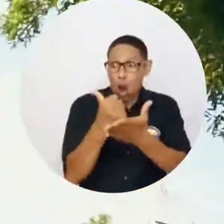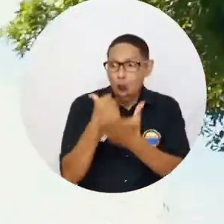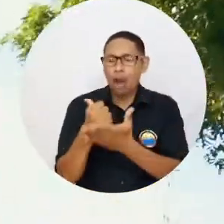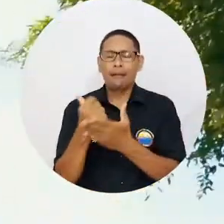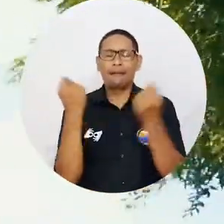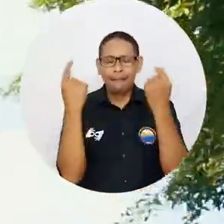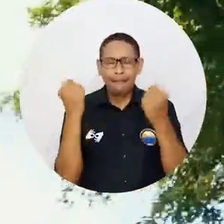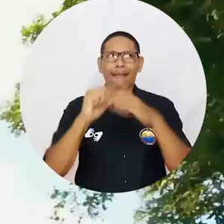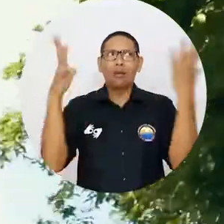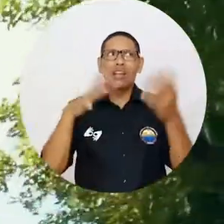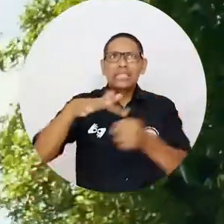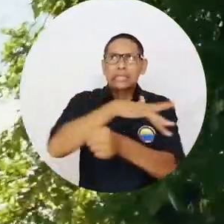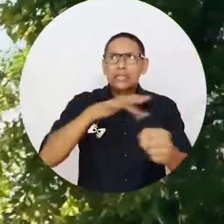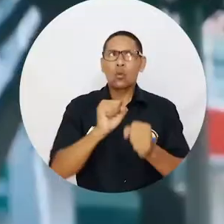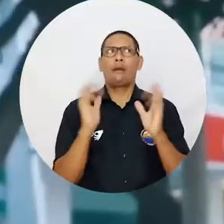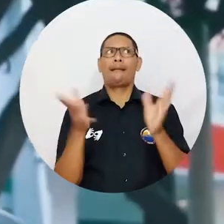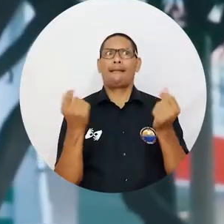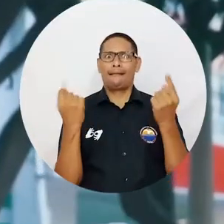comprender la situación que se vive hoy en el país.